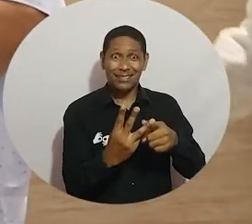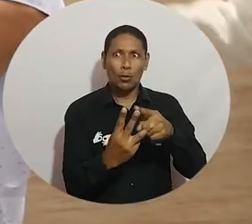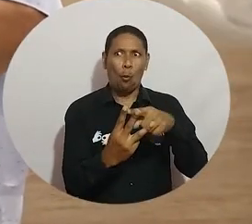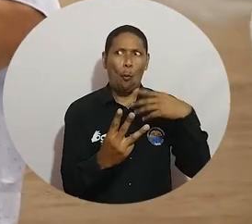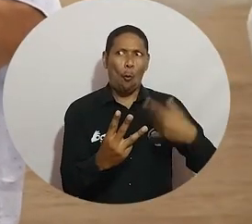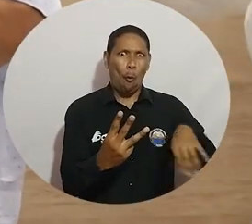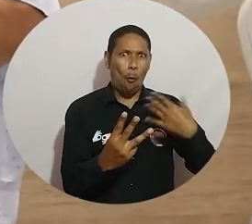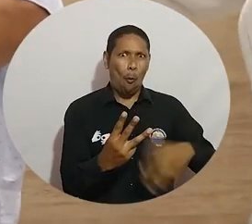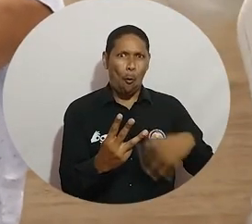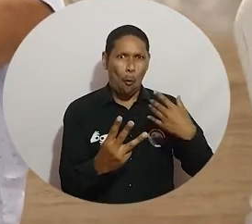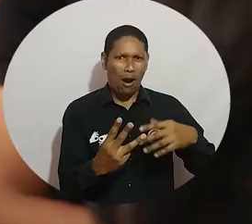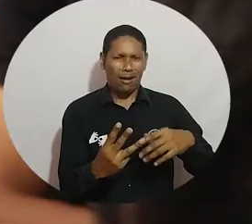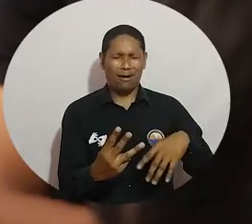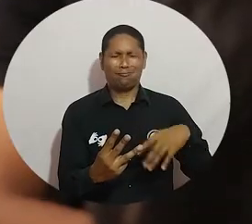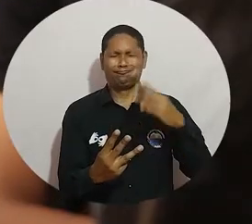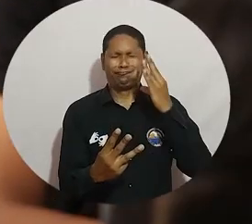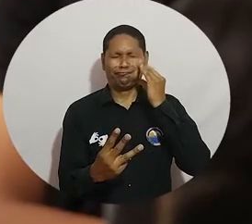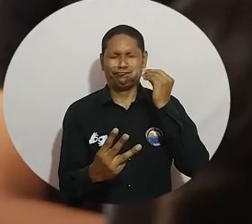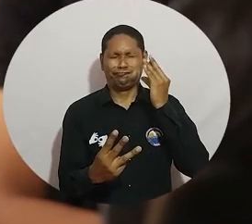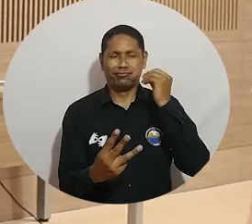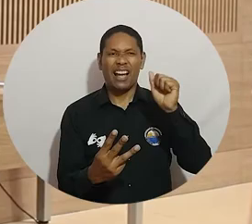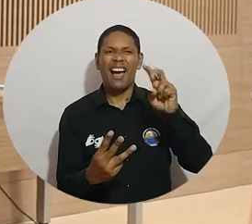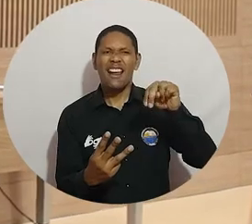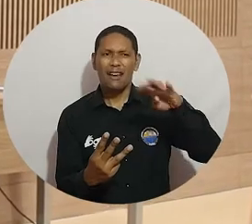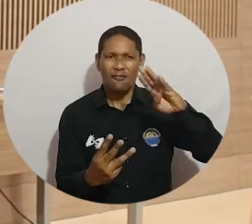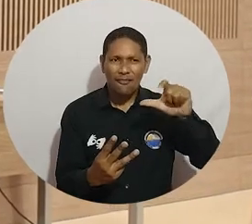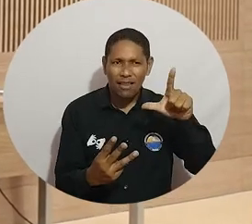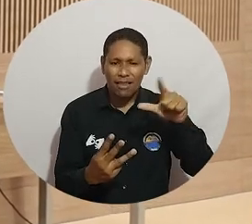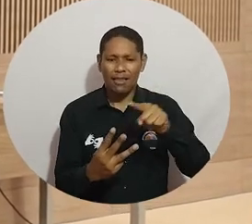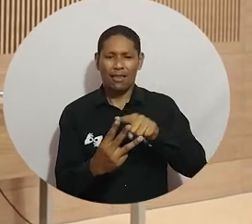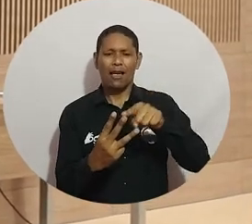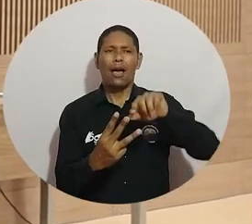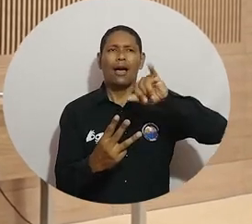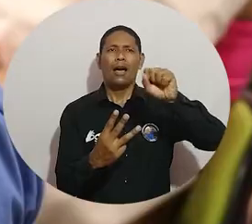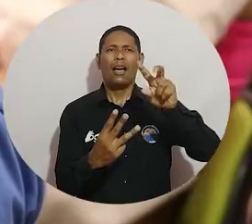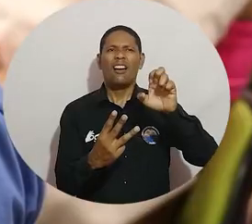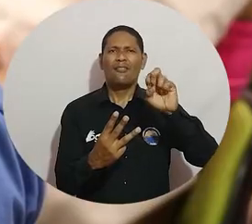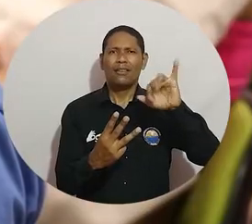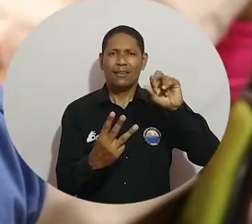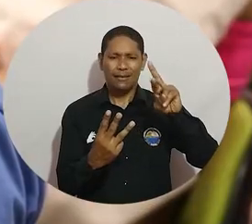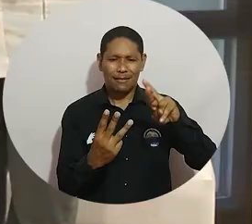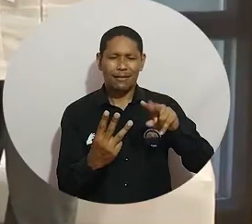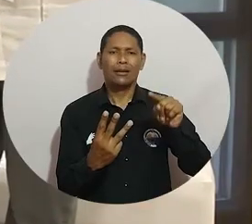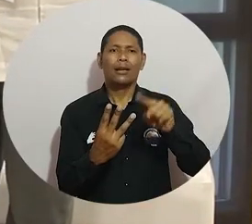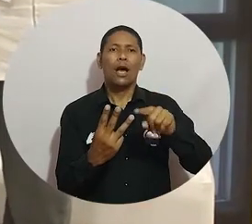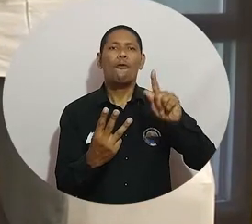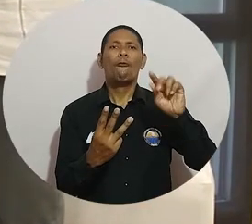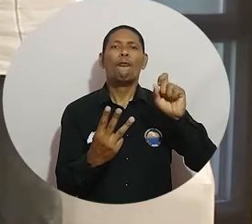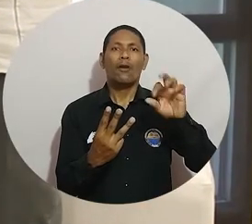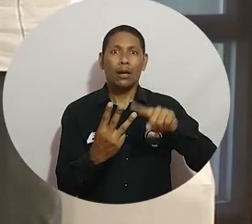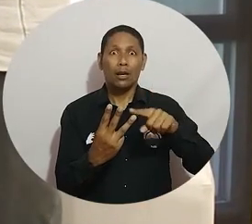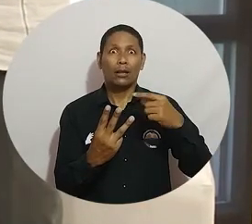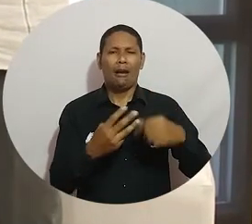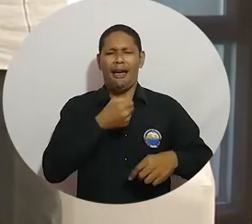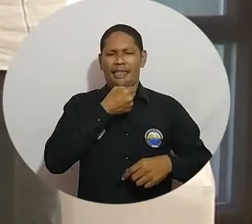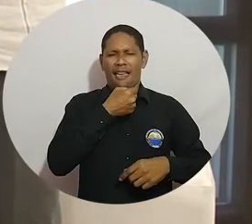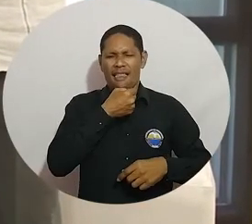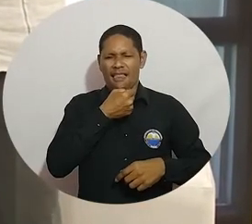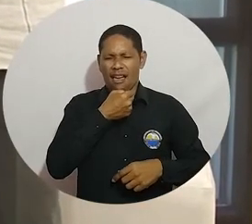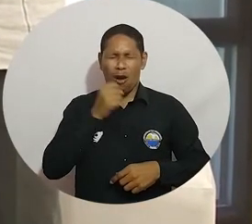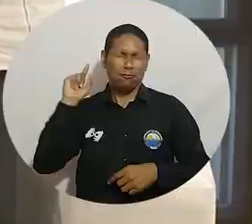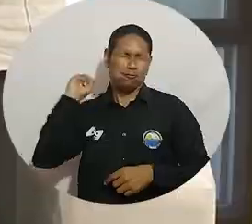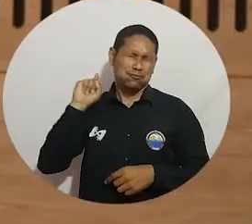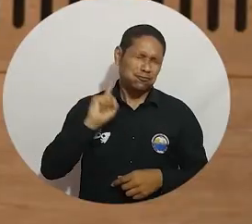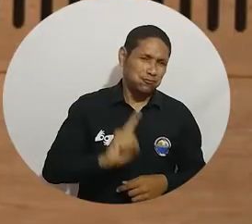de tres maestros de la Radio Samaria, como lo son Aníbal Ceballos Camargo, Javier Charris Fontanilla y Farid